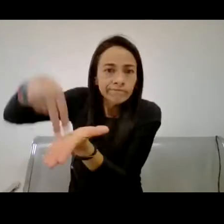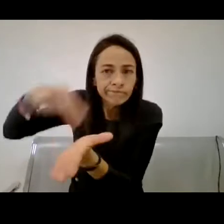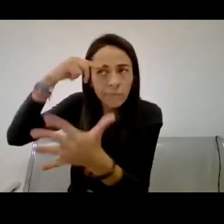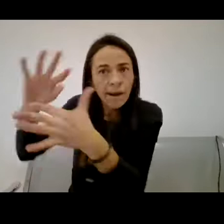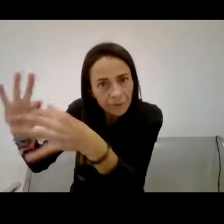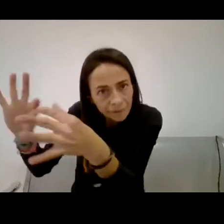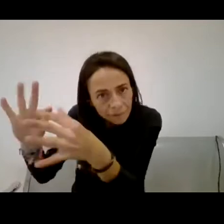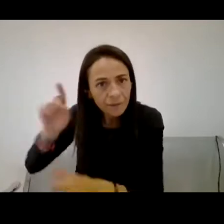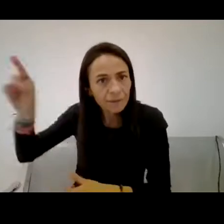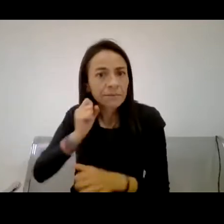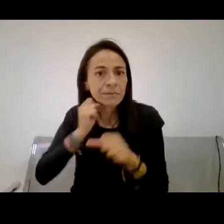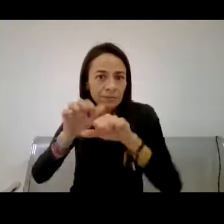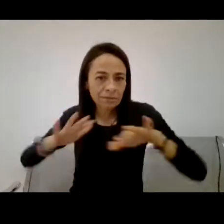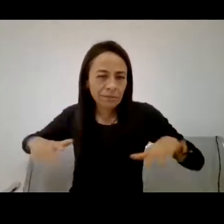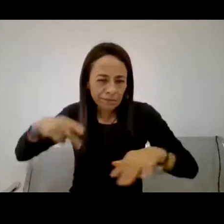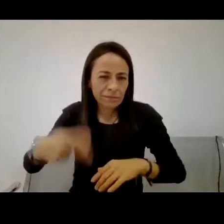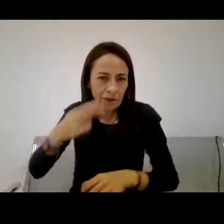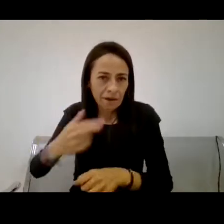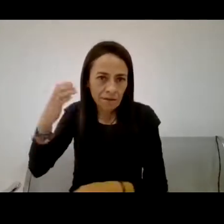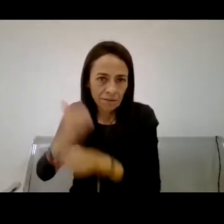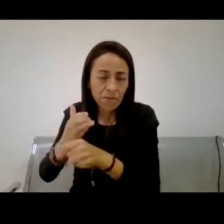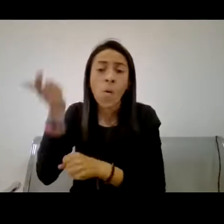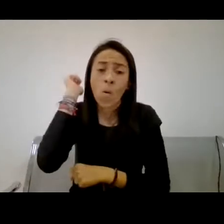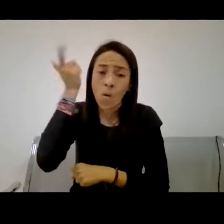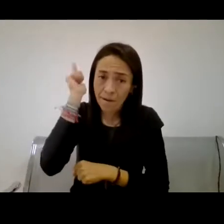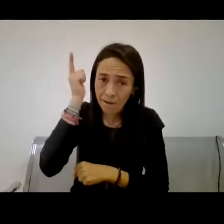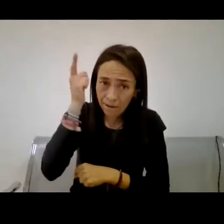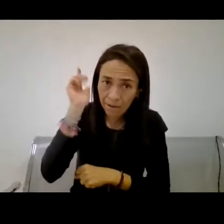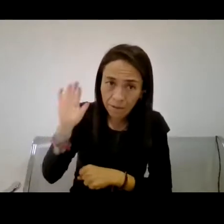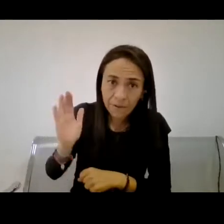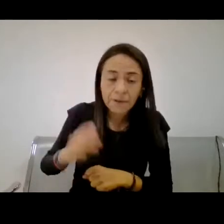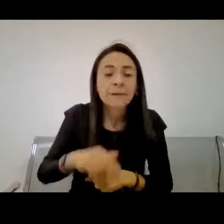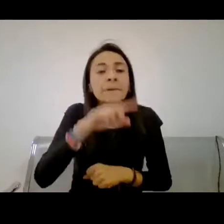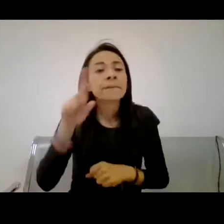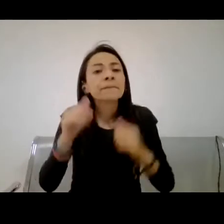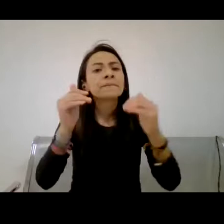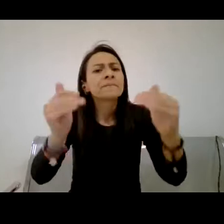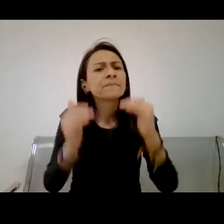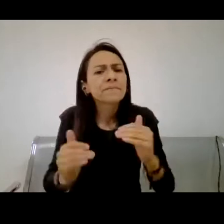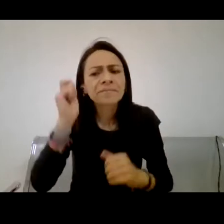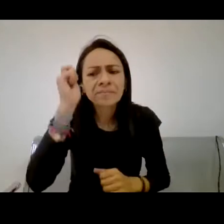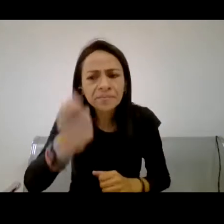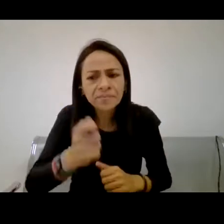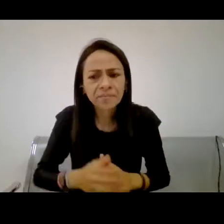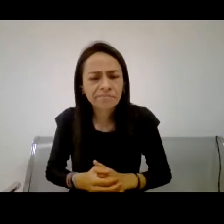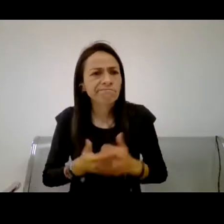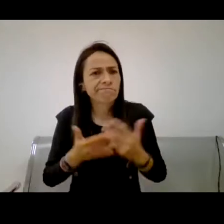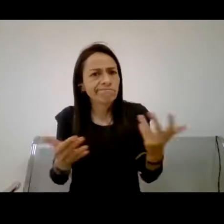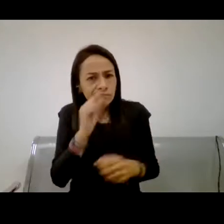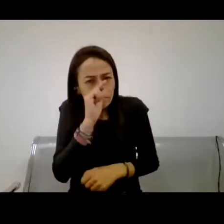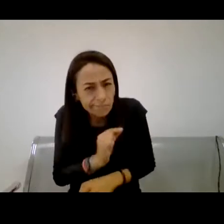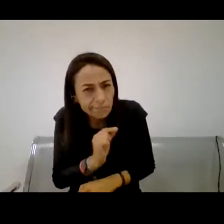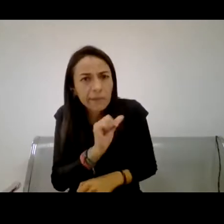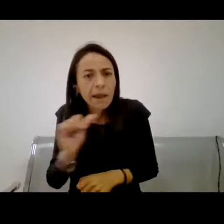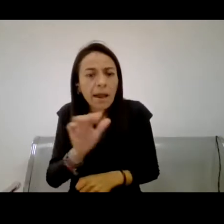prevemos que esto pueda tener un siguiente paso en la afectación de los donativos de las personas